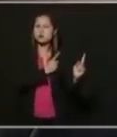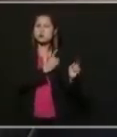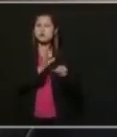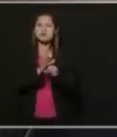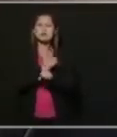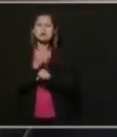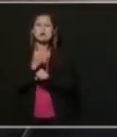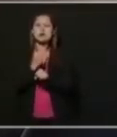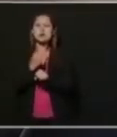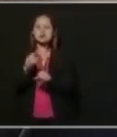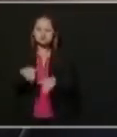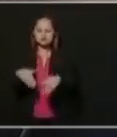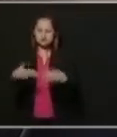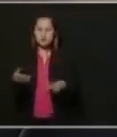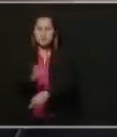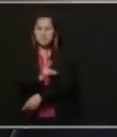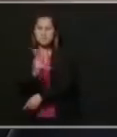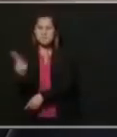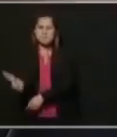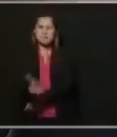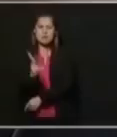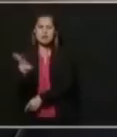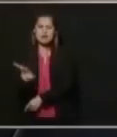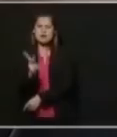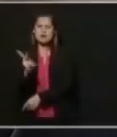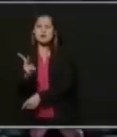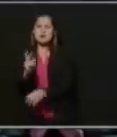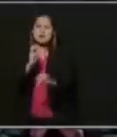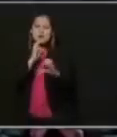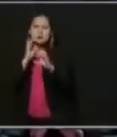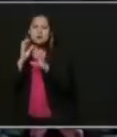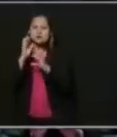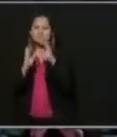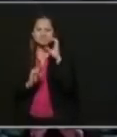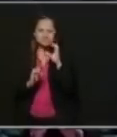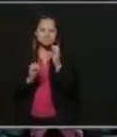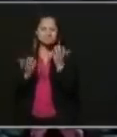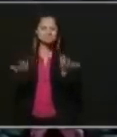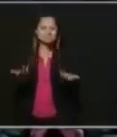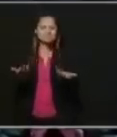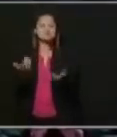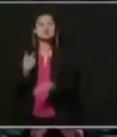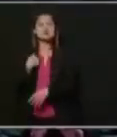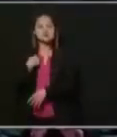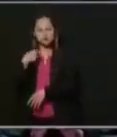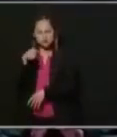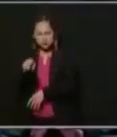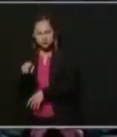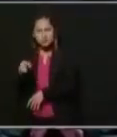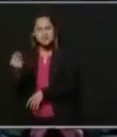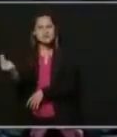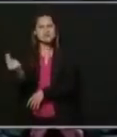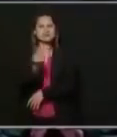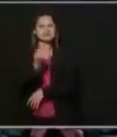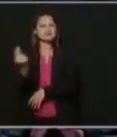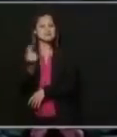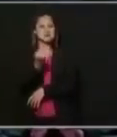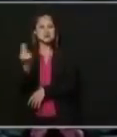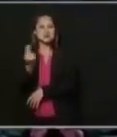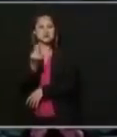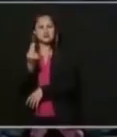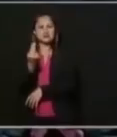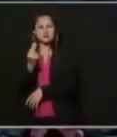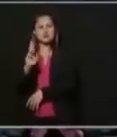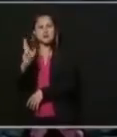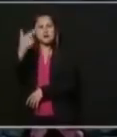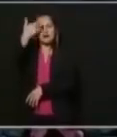pueblo. Yo les necesito porque, como decía el presidente